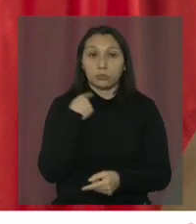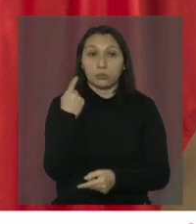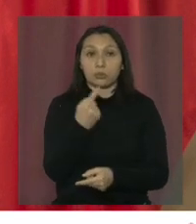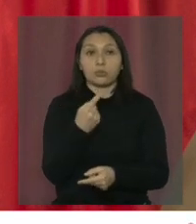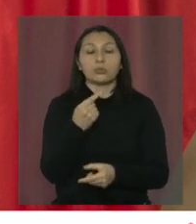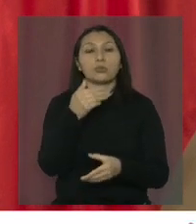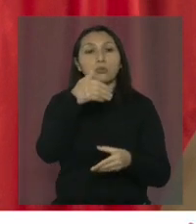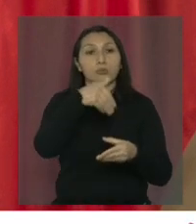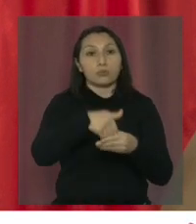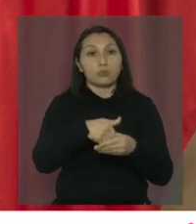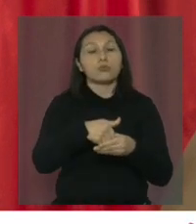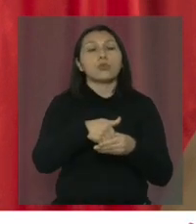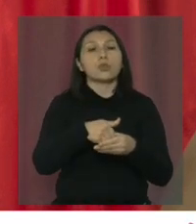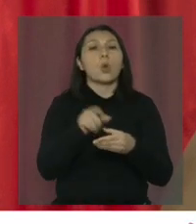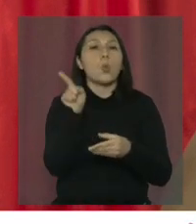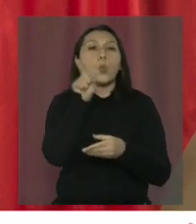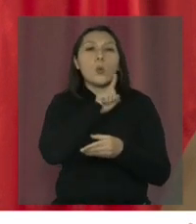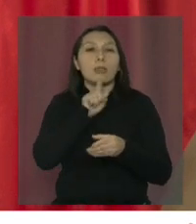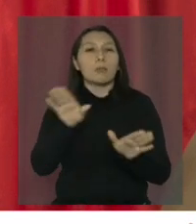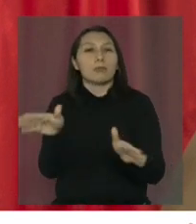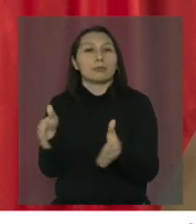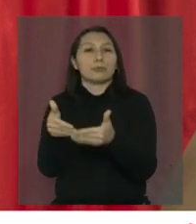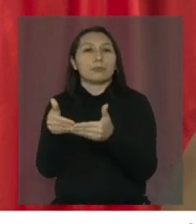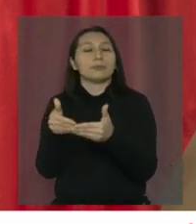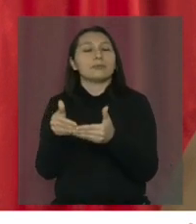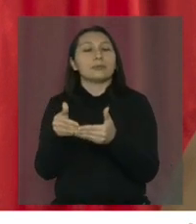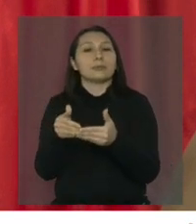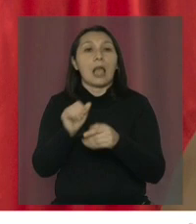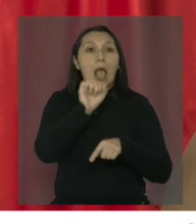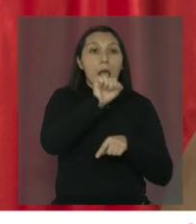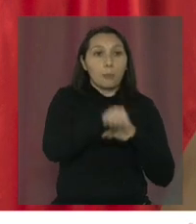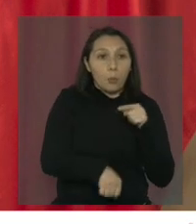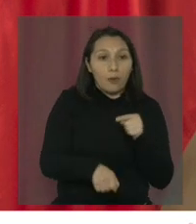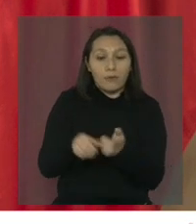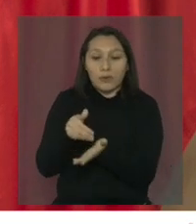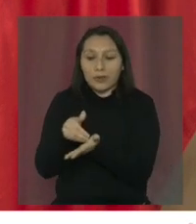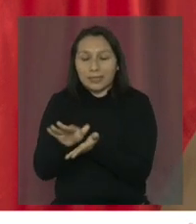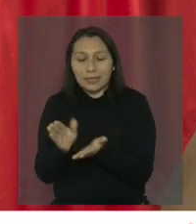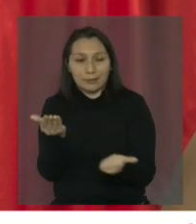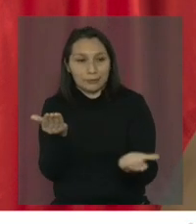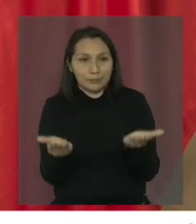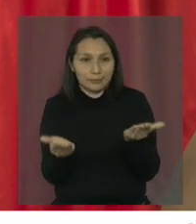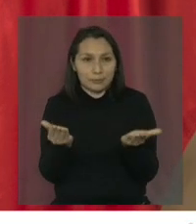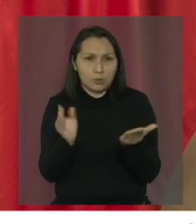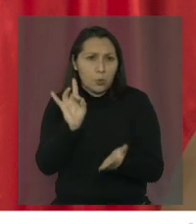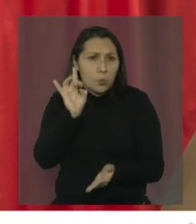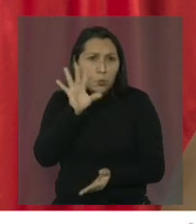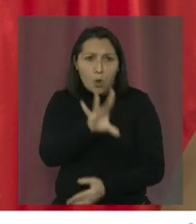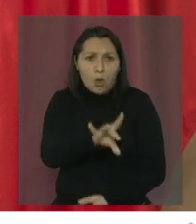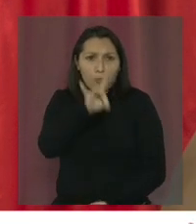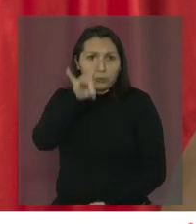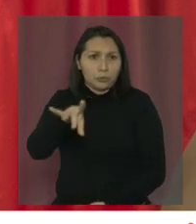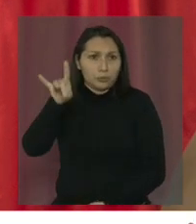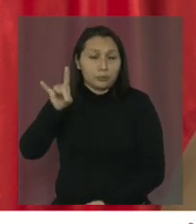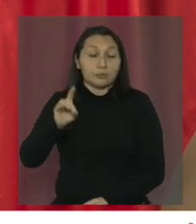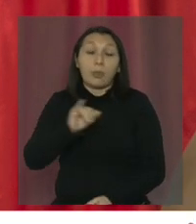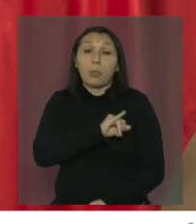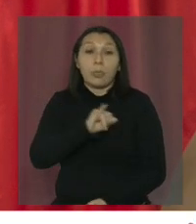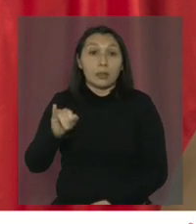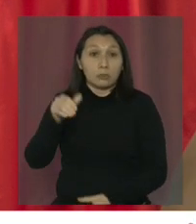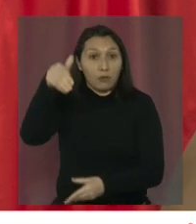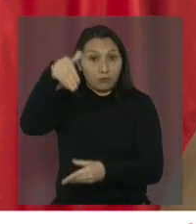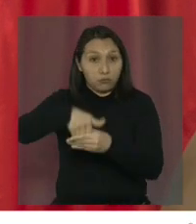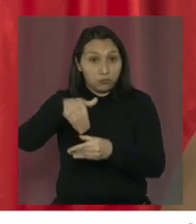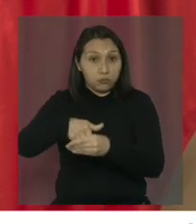un plebiscito de salida que es con aprobé con rechazo esas son las dos únicas opciones luego del plebiscito